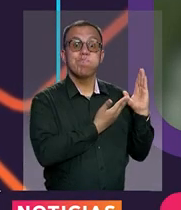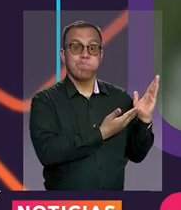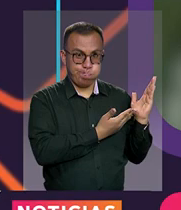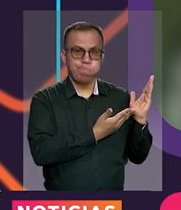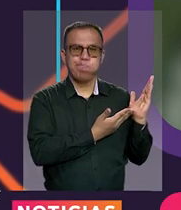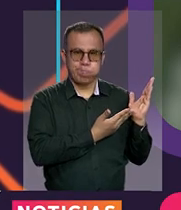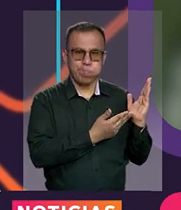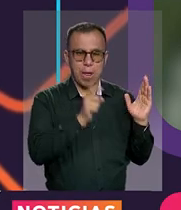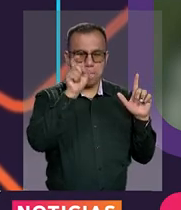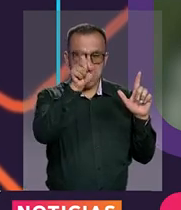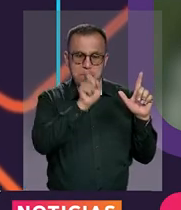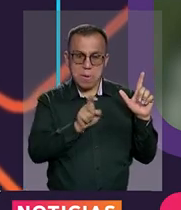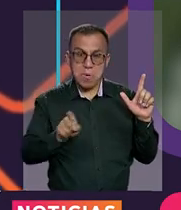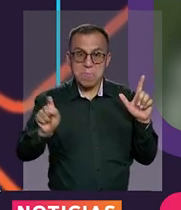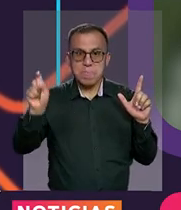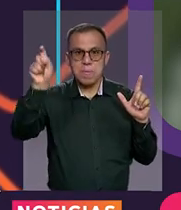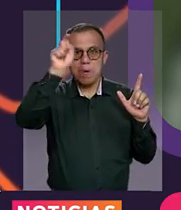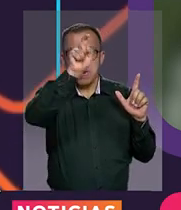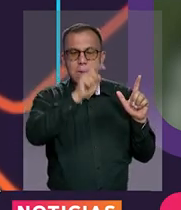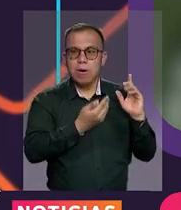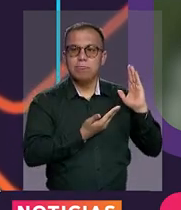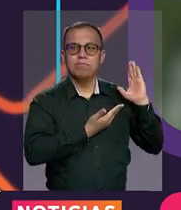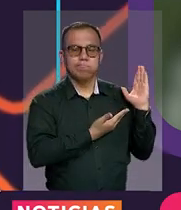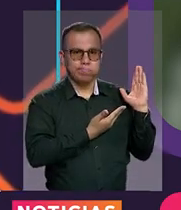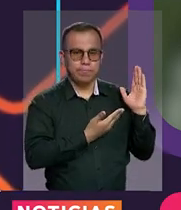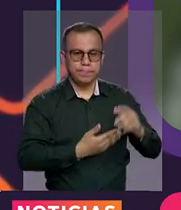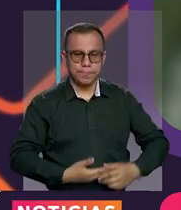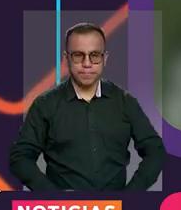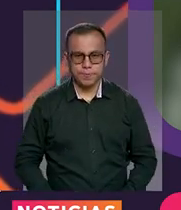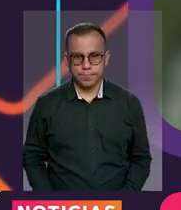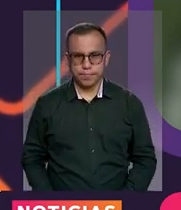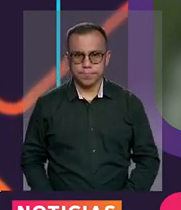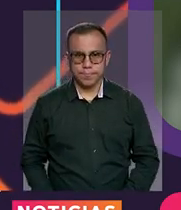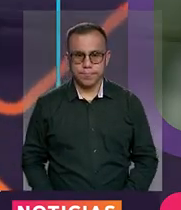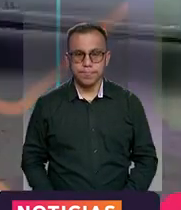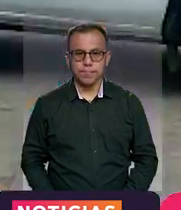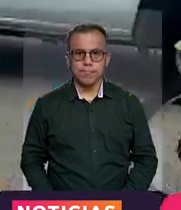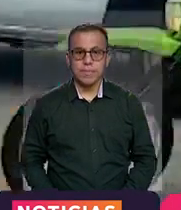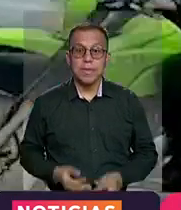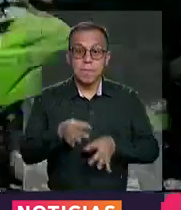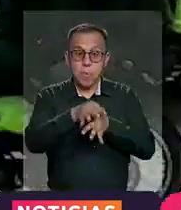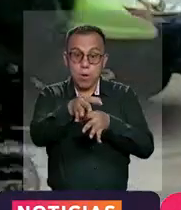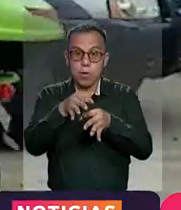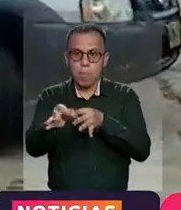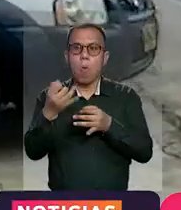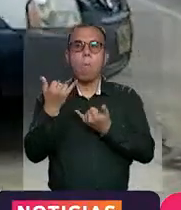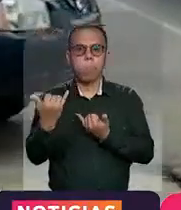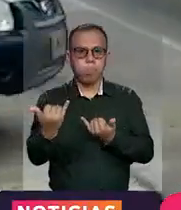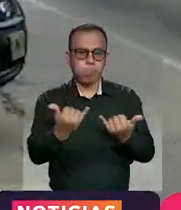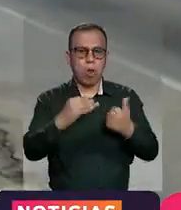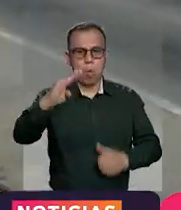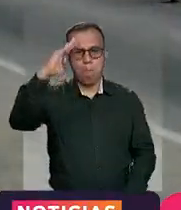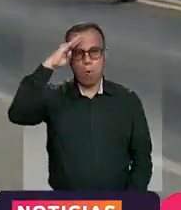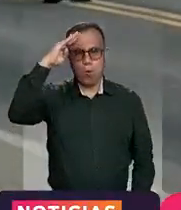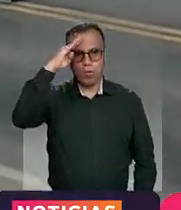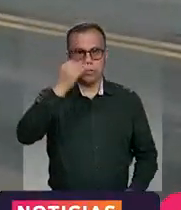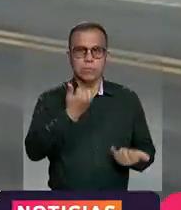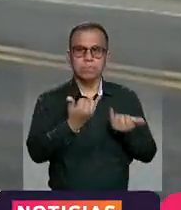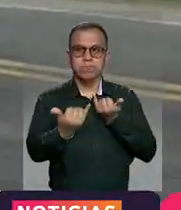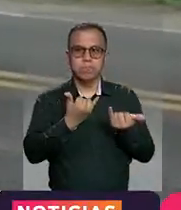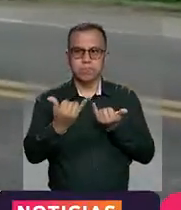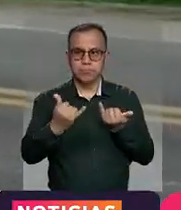Chancipá, Cajicá, Funza, Cibaté, El Rosal, Zipaquirá y Nemocón. Hay presencia de la policía en varios de